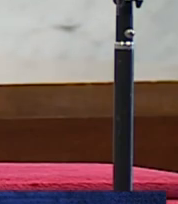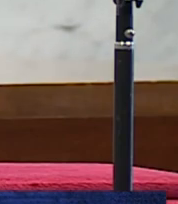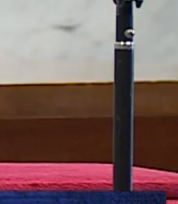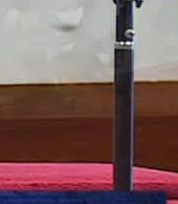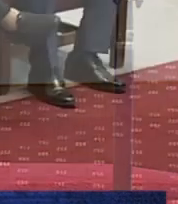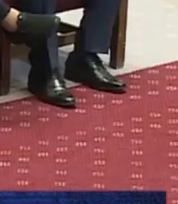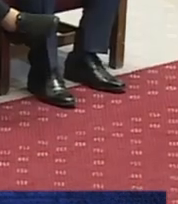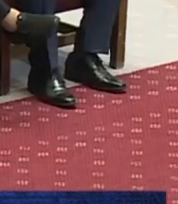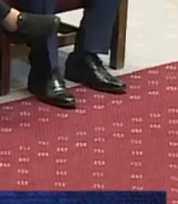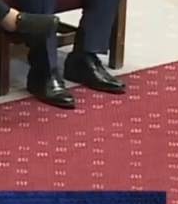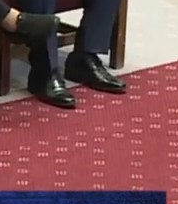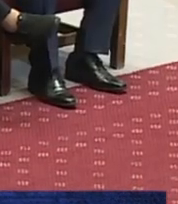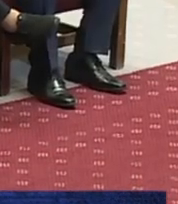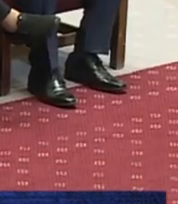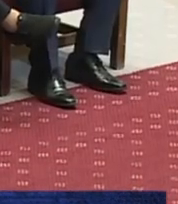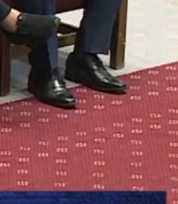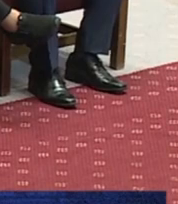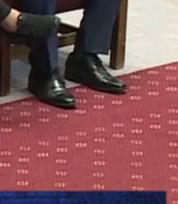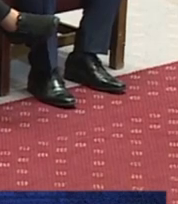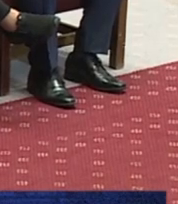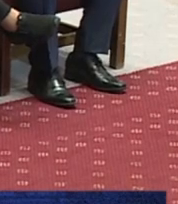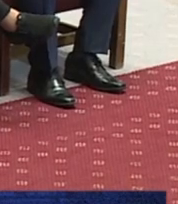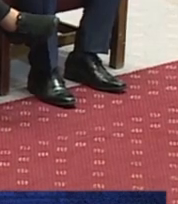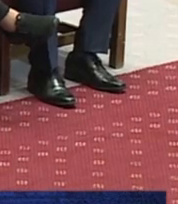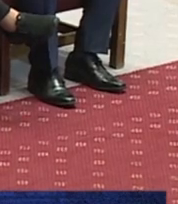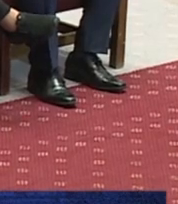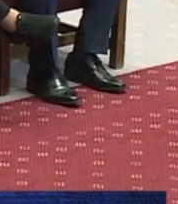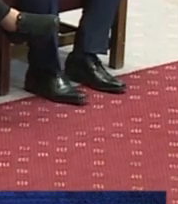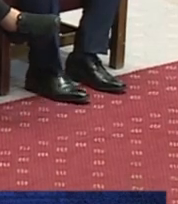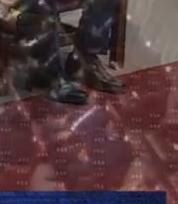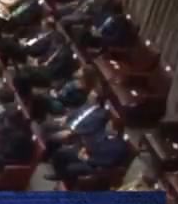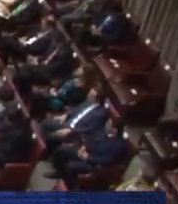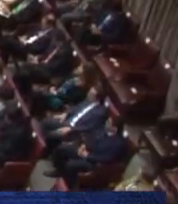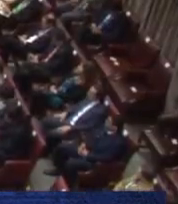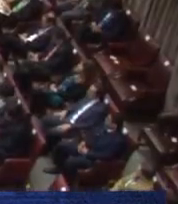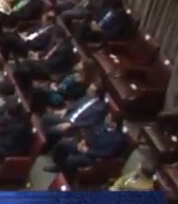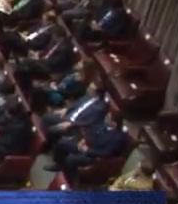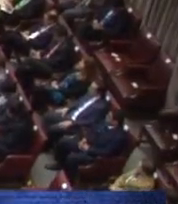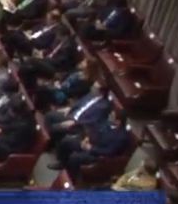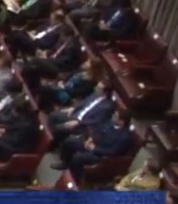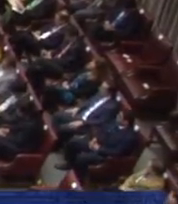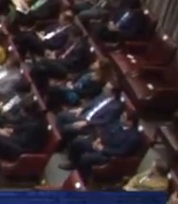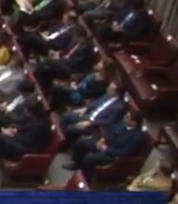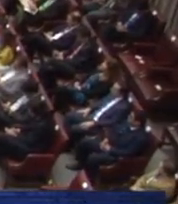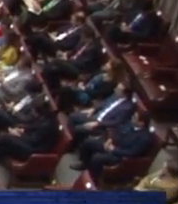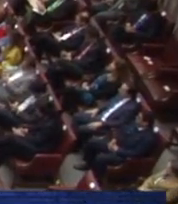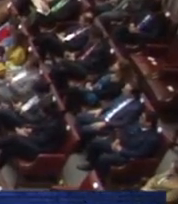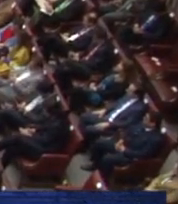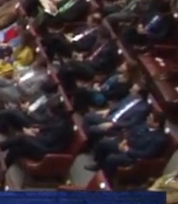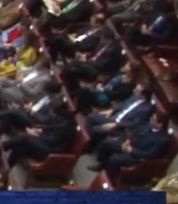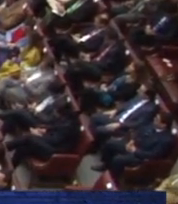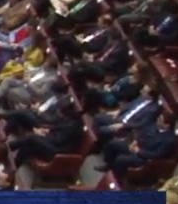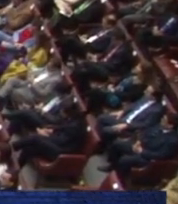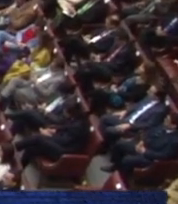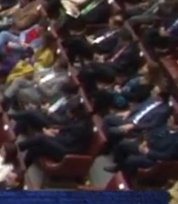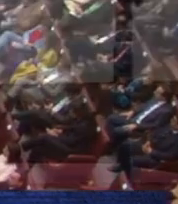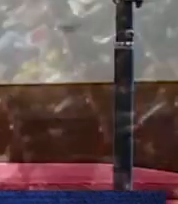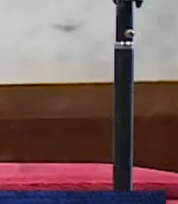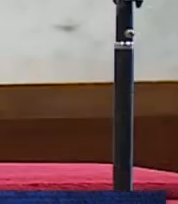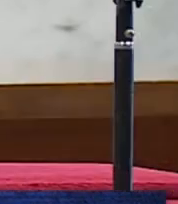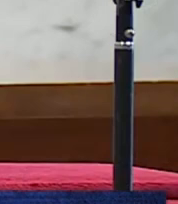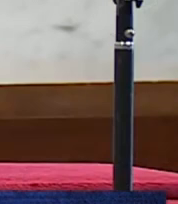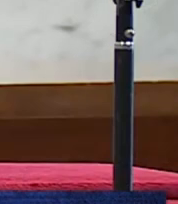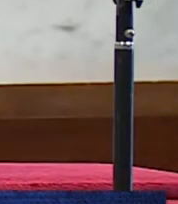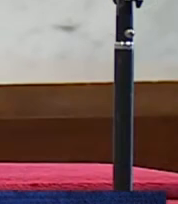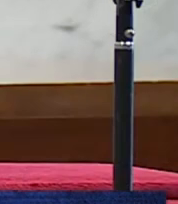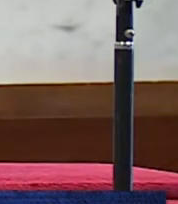desafíos venideros. Por ello, mantener una consonancia permanente entre las demandas de la sociedad y las prioridades del Parlamento